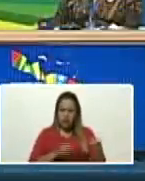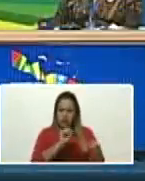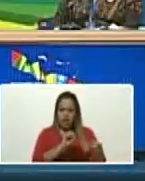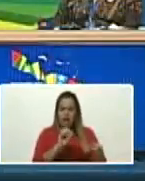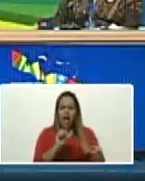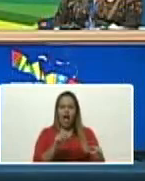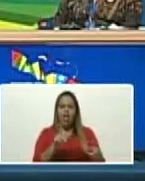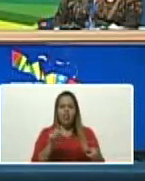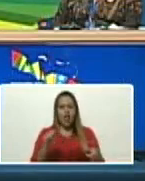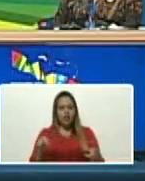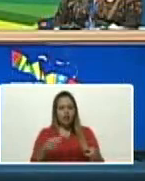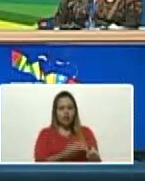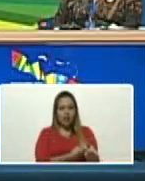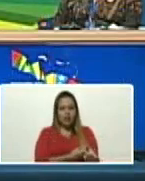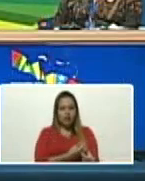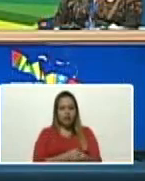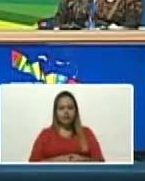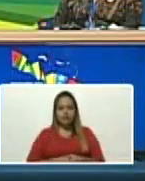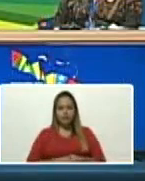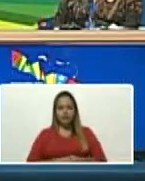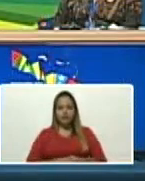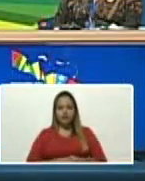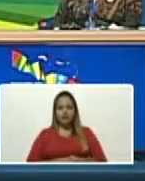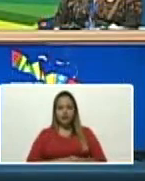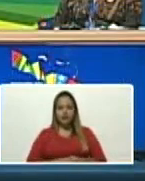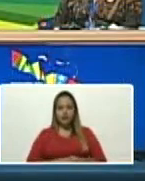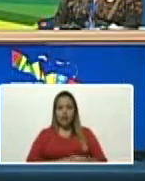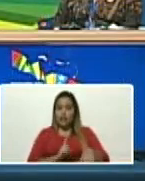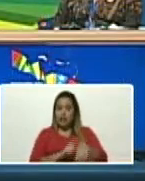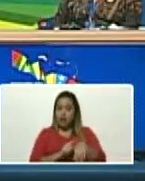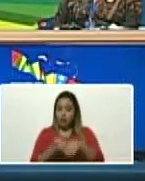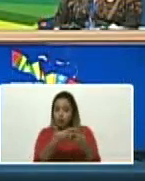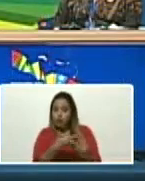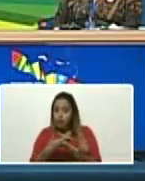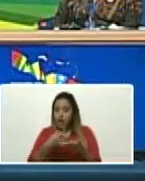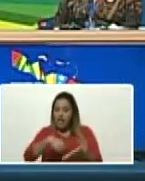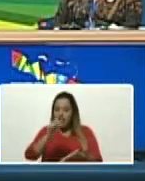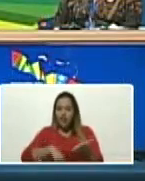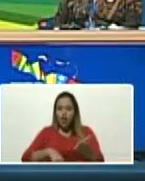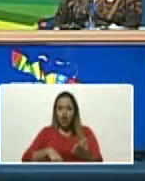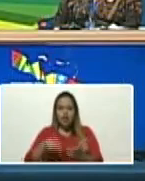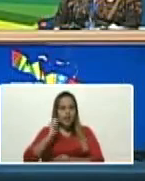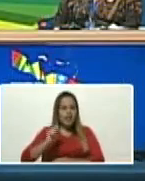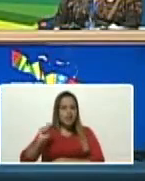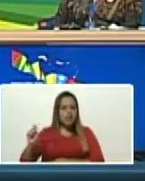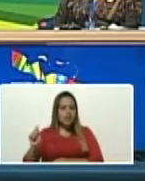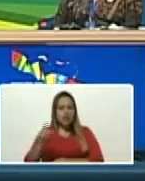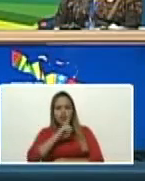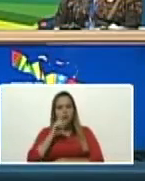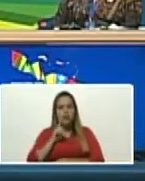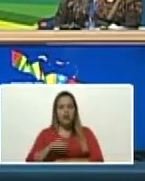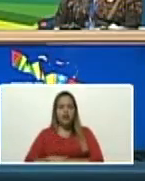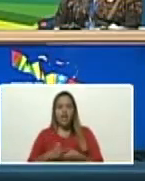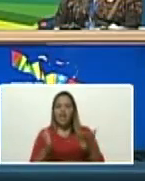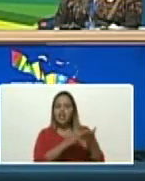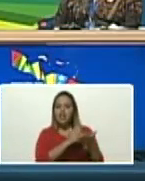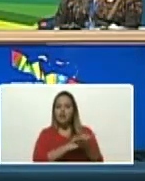Y en medio de sus estudios, escribió una tesis llamado El Libro Azul.